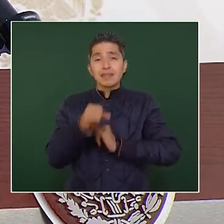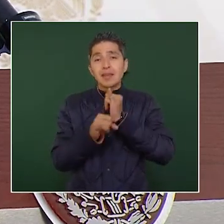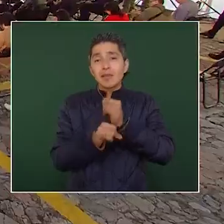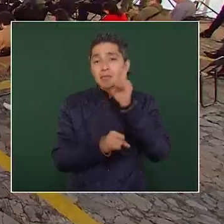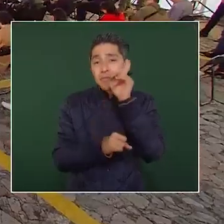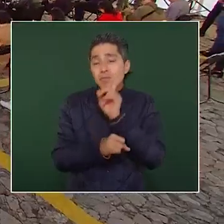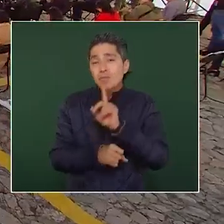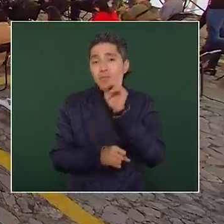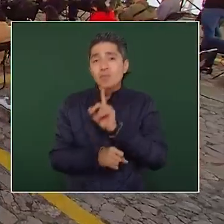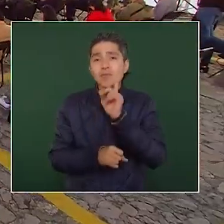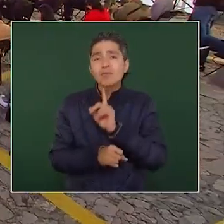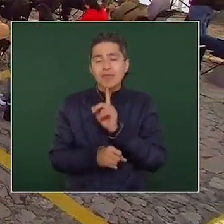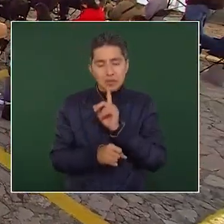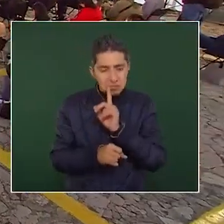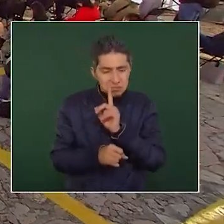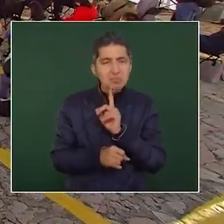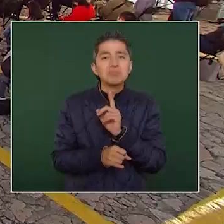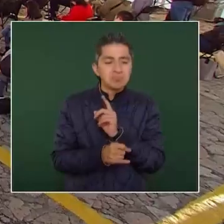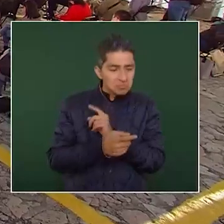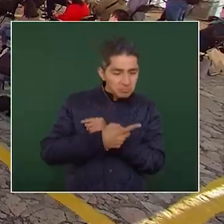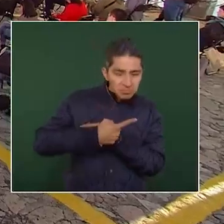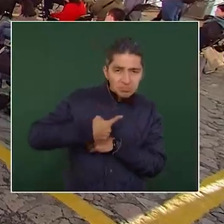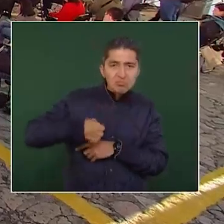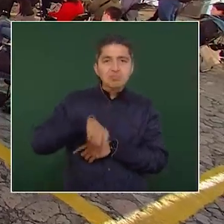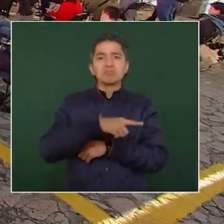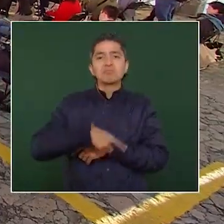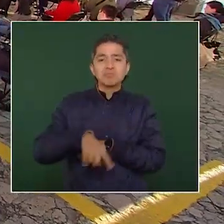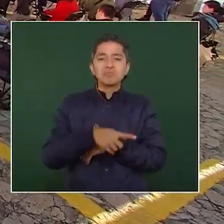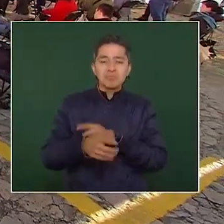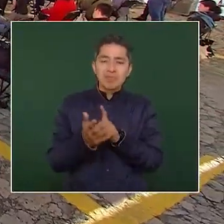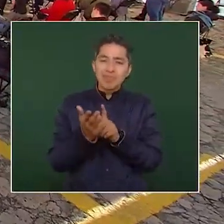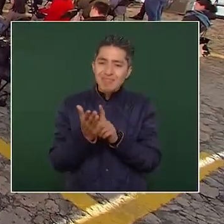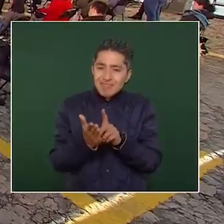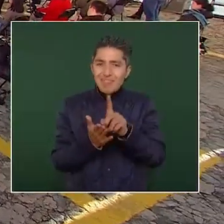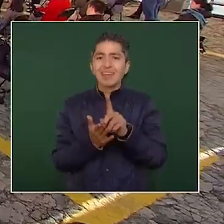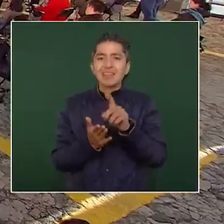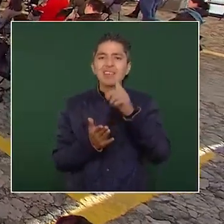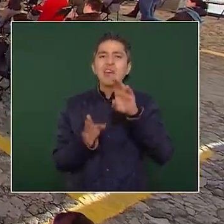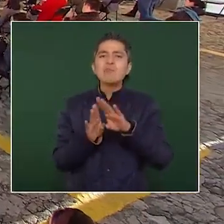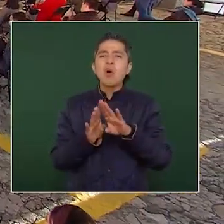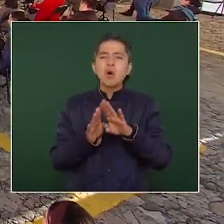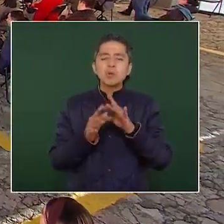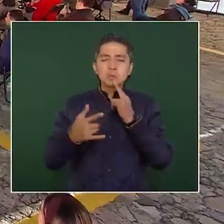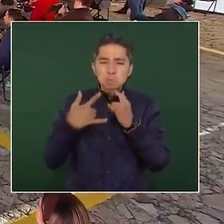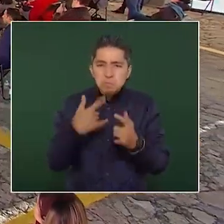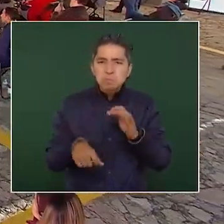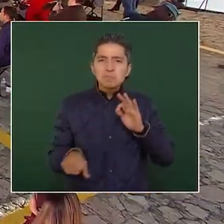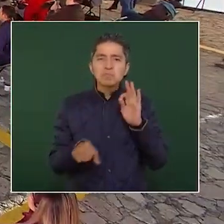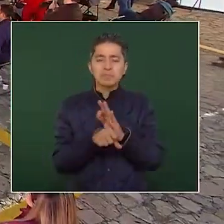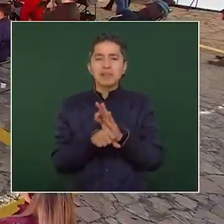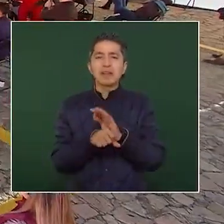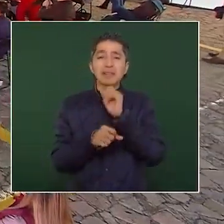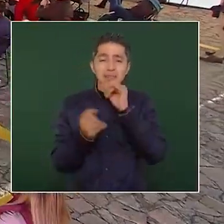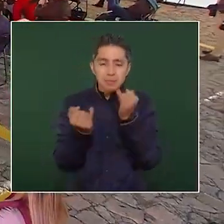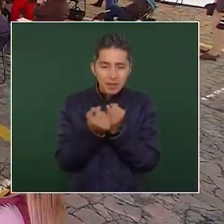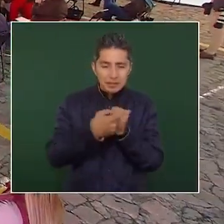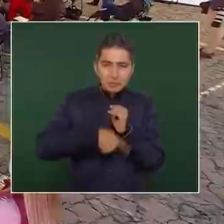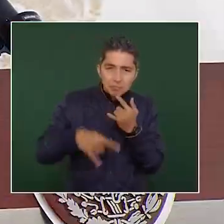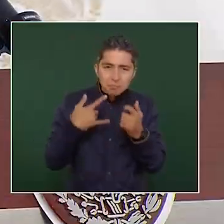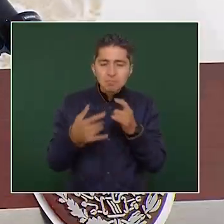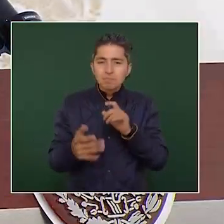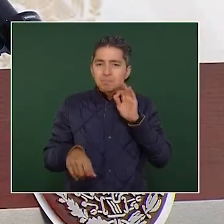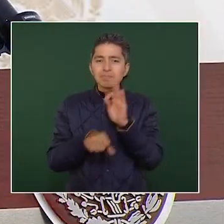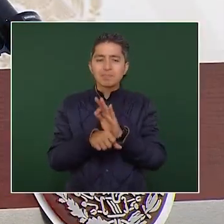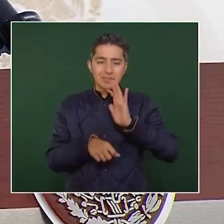Mujeres, reivindicamos nuestros derechos, reivindicamos nuestras causas y reivindicamos